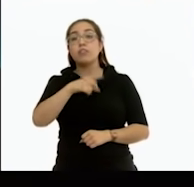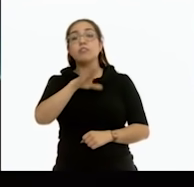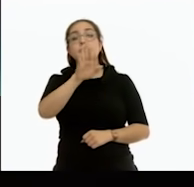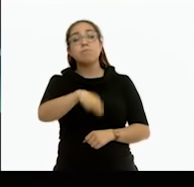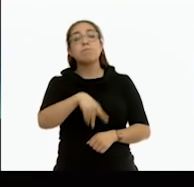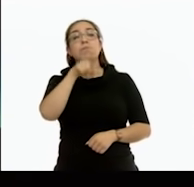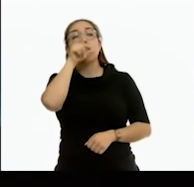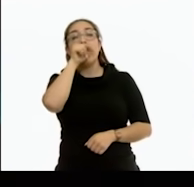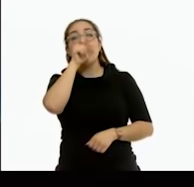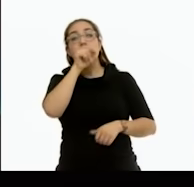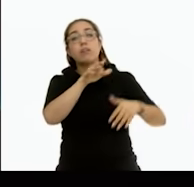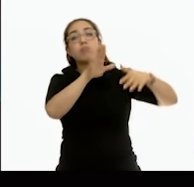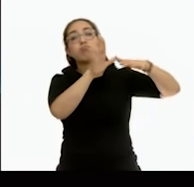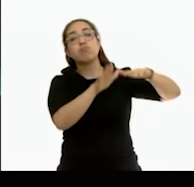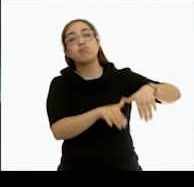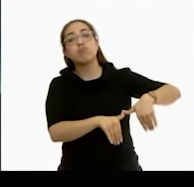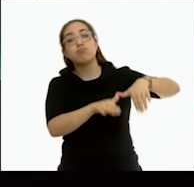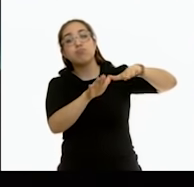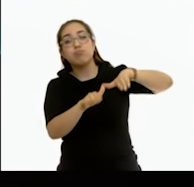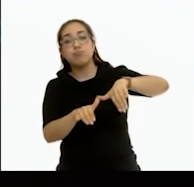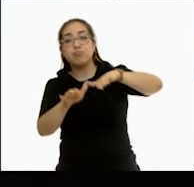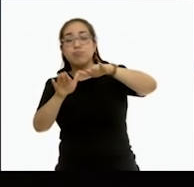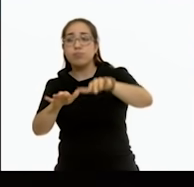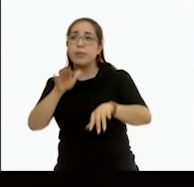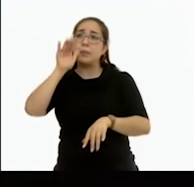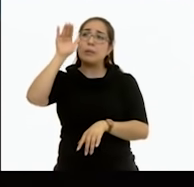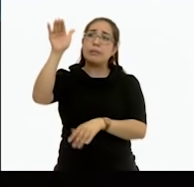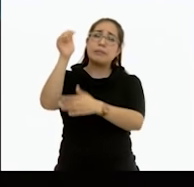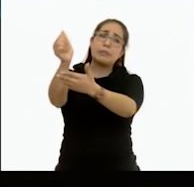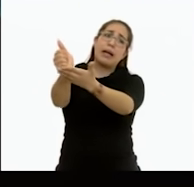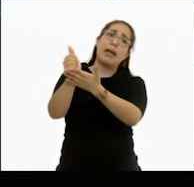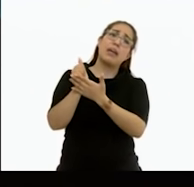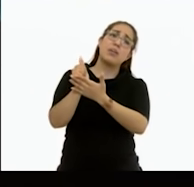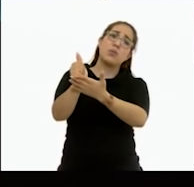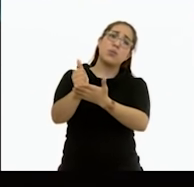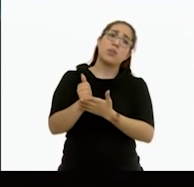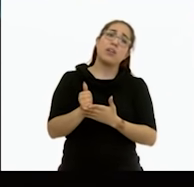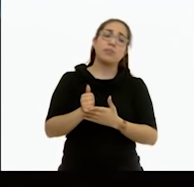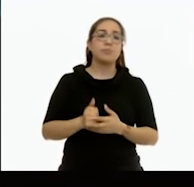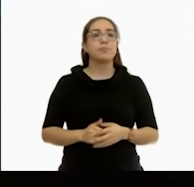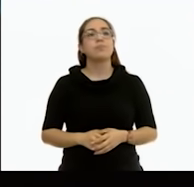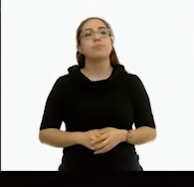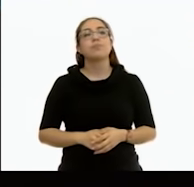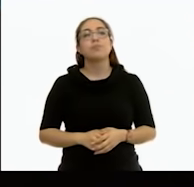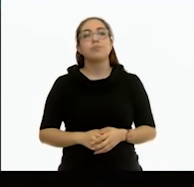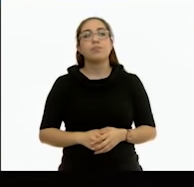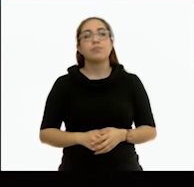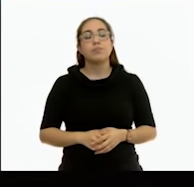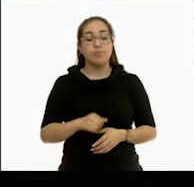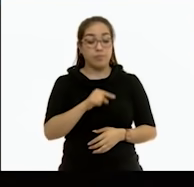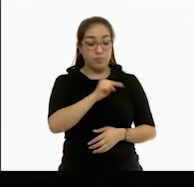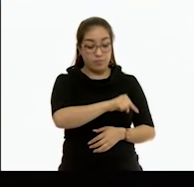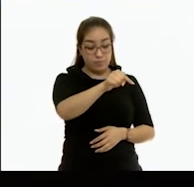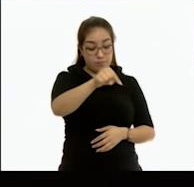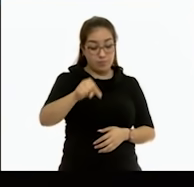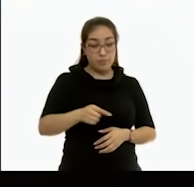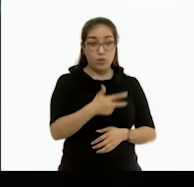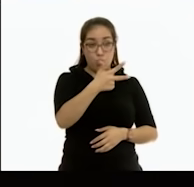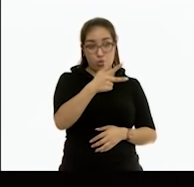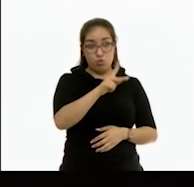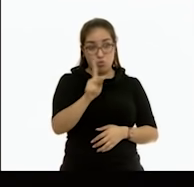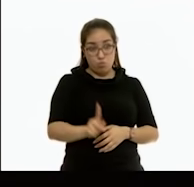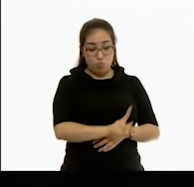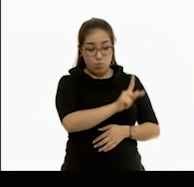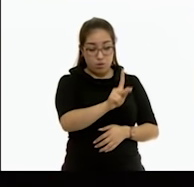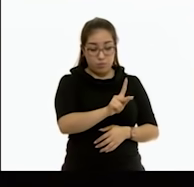lata. Una abeja, gota en que pueblo da tiempo, uteta, au saiwa, huaca